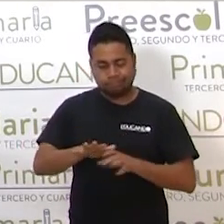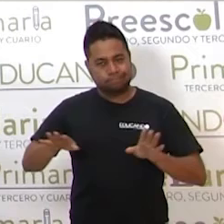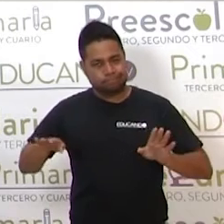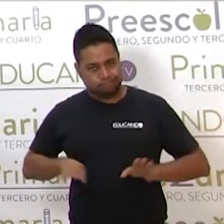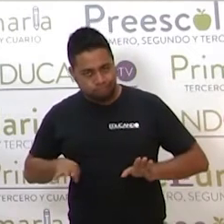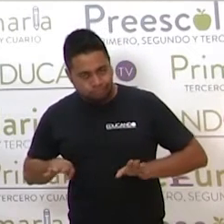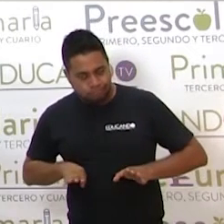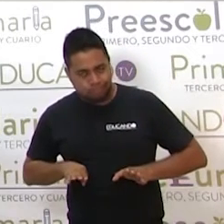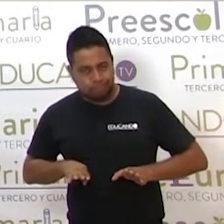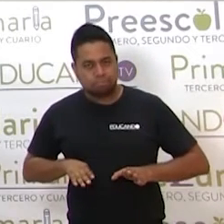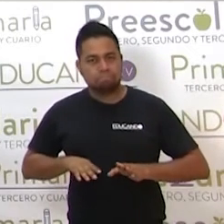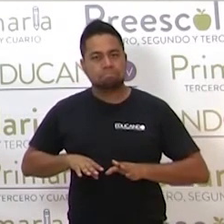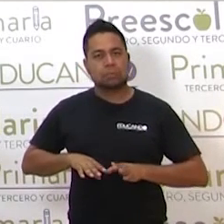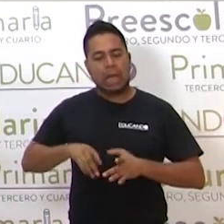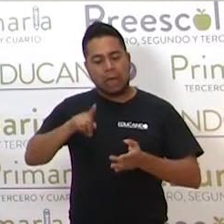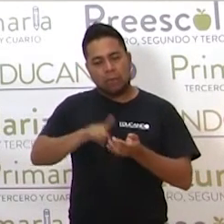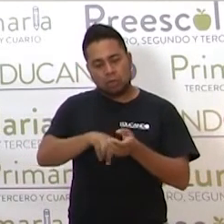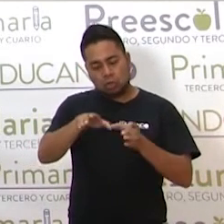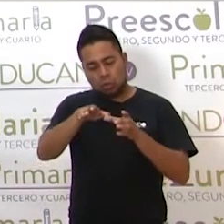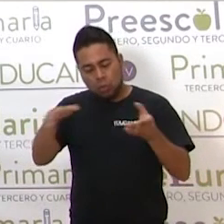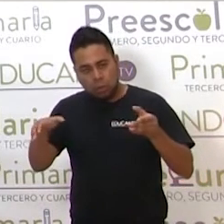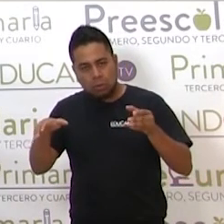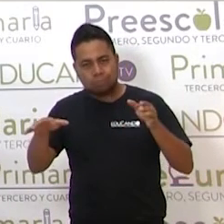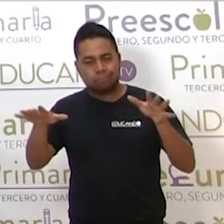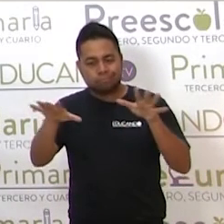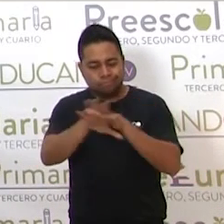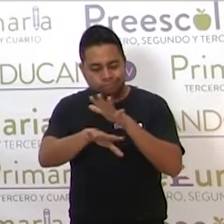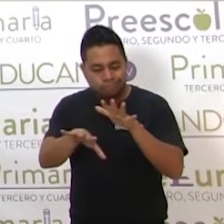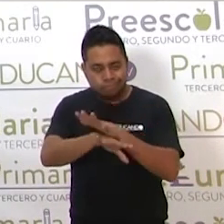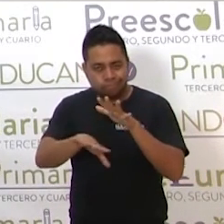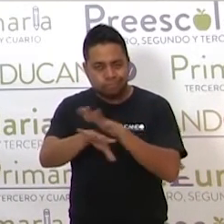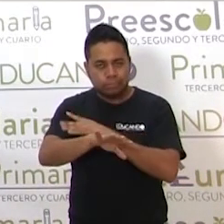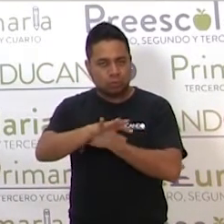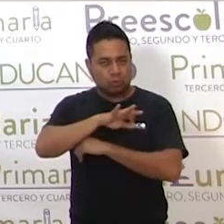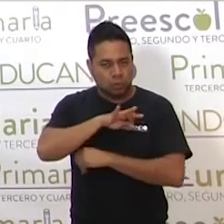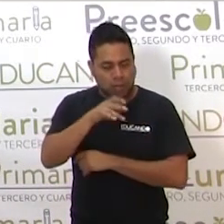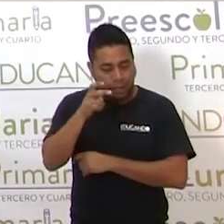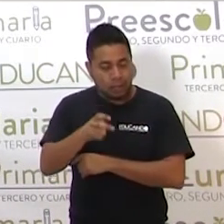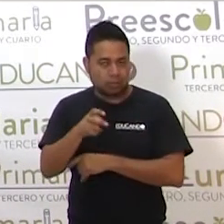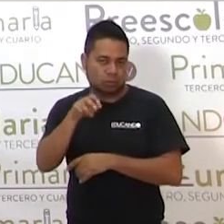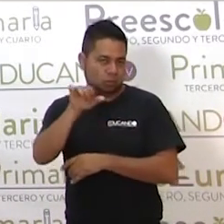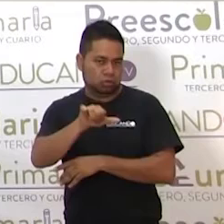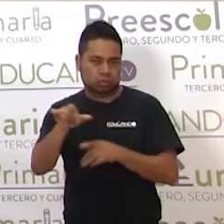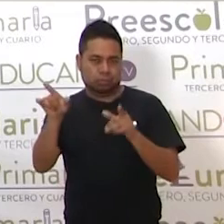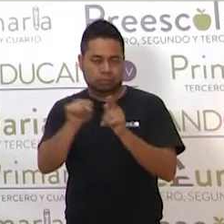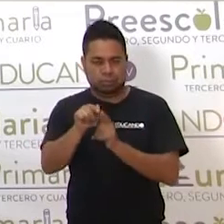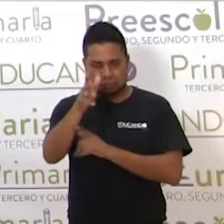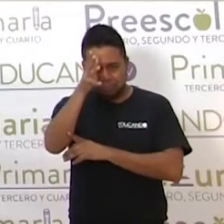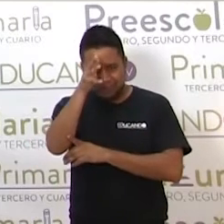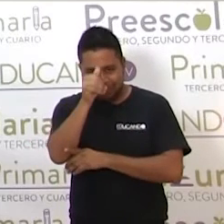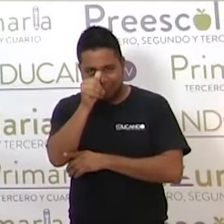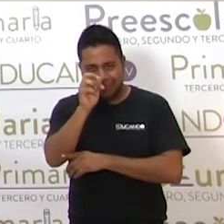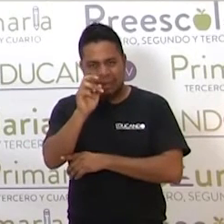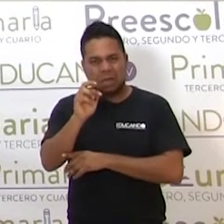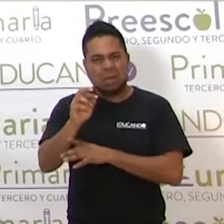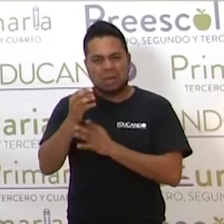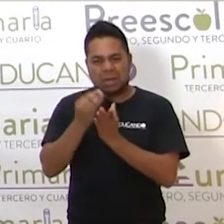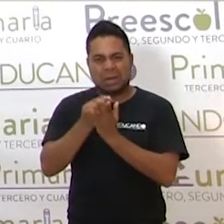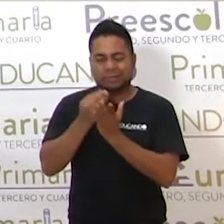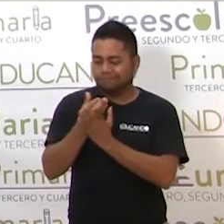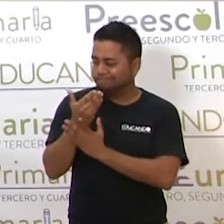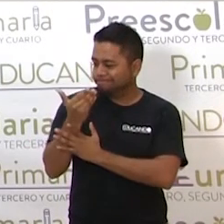que pueden ser modificados en un mismo cuento. Como ustedes recordarán, en las sesiones